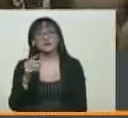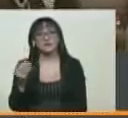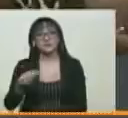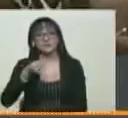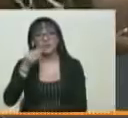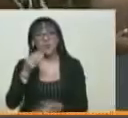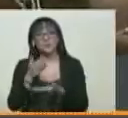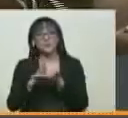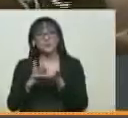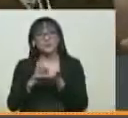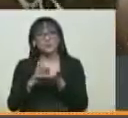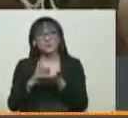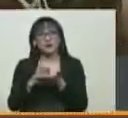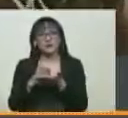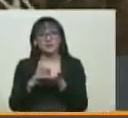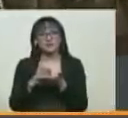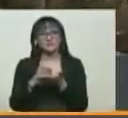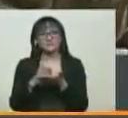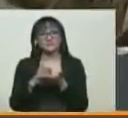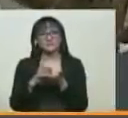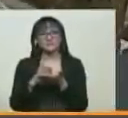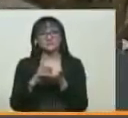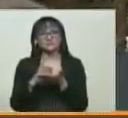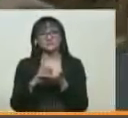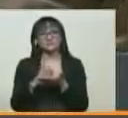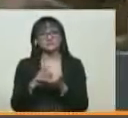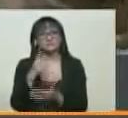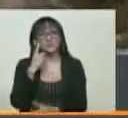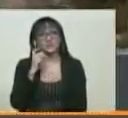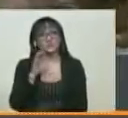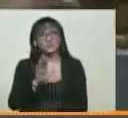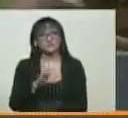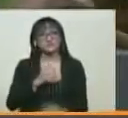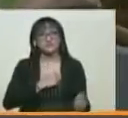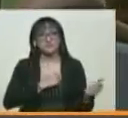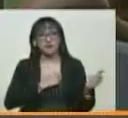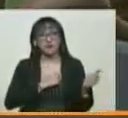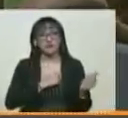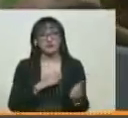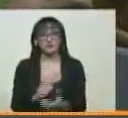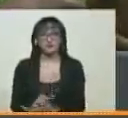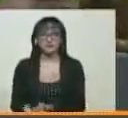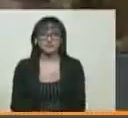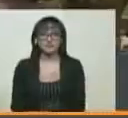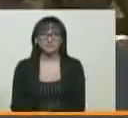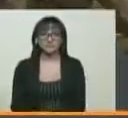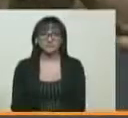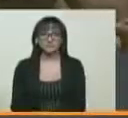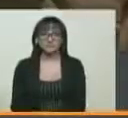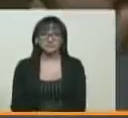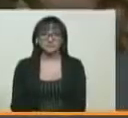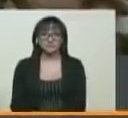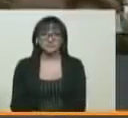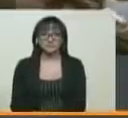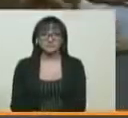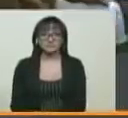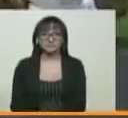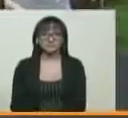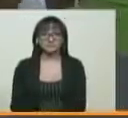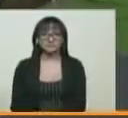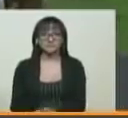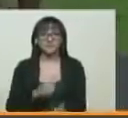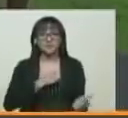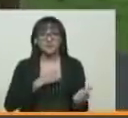están realizando este tradicional baile, como ya los decíamos, conocido como el baile de la